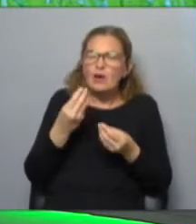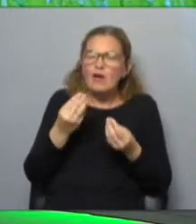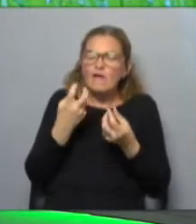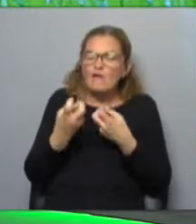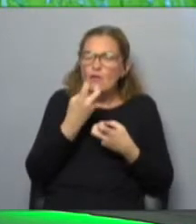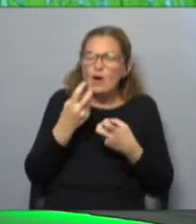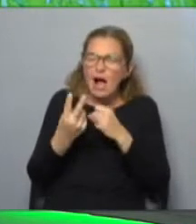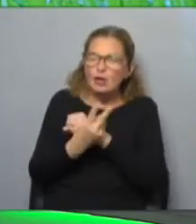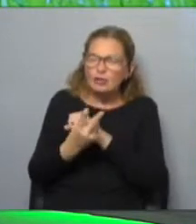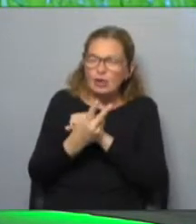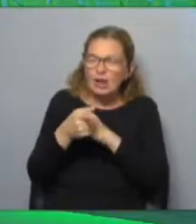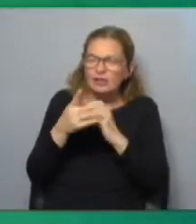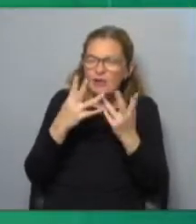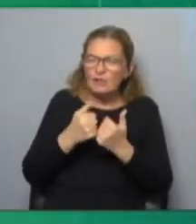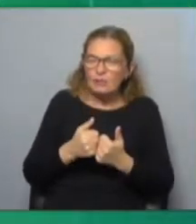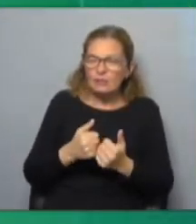controlarlo de esta manera.